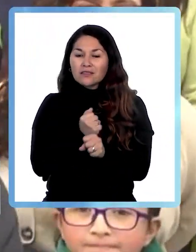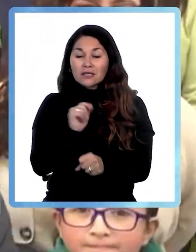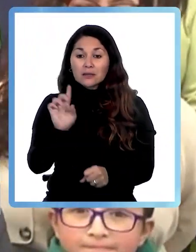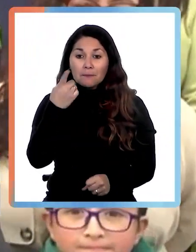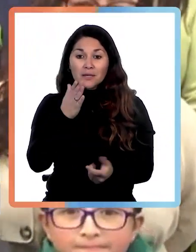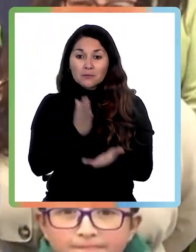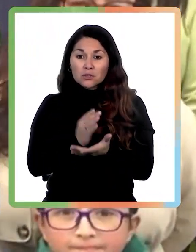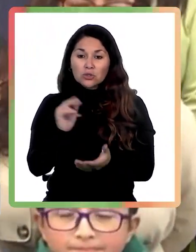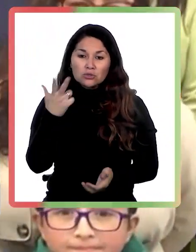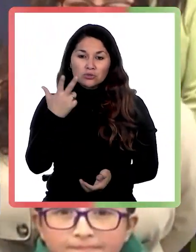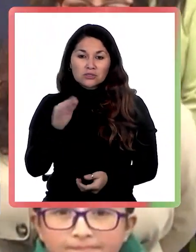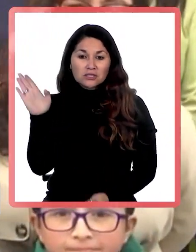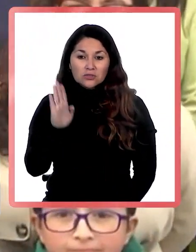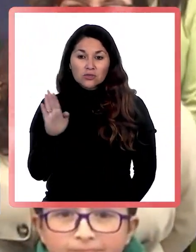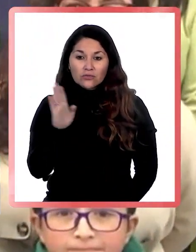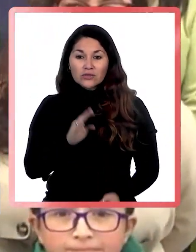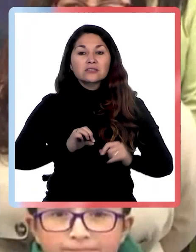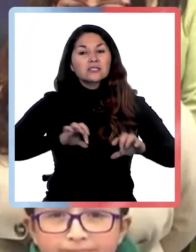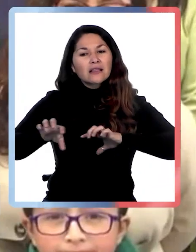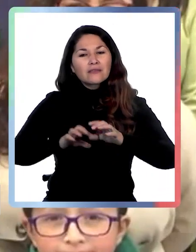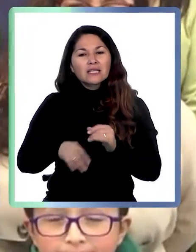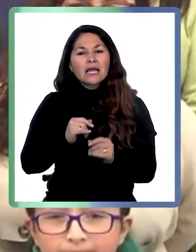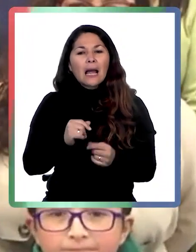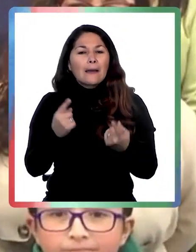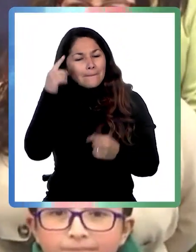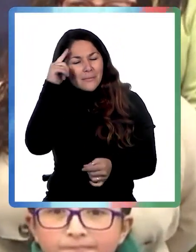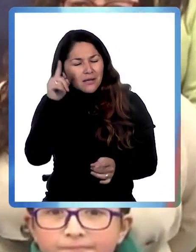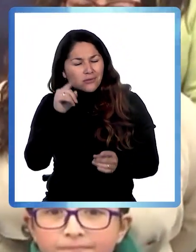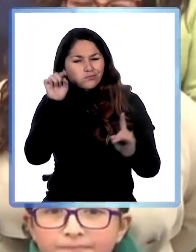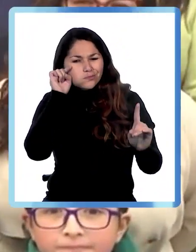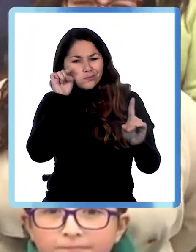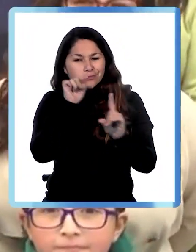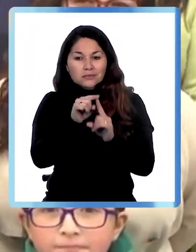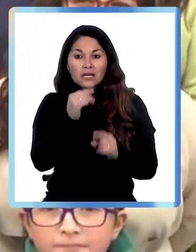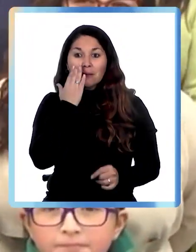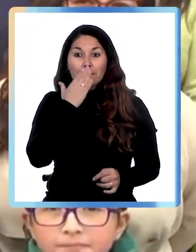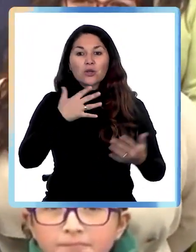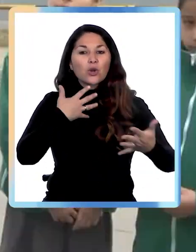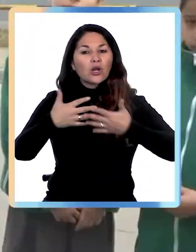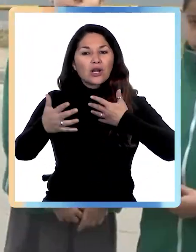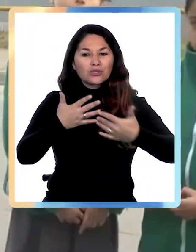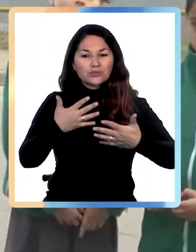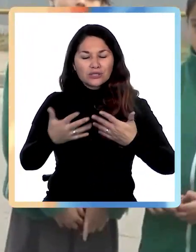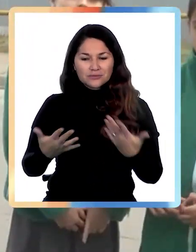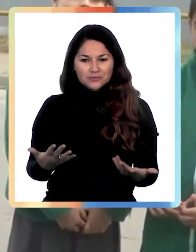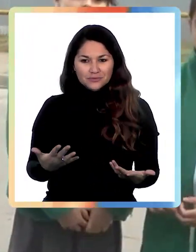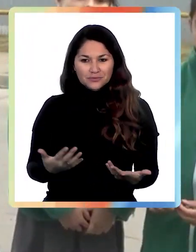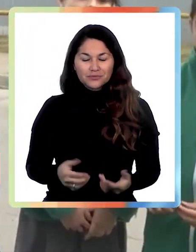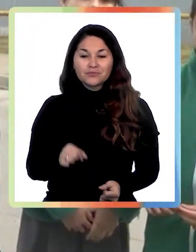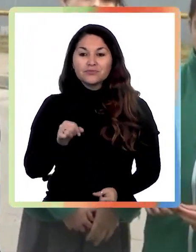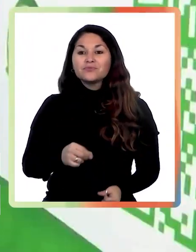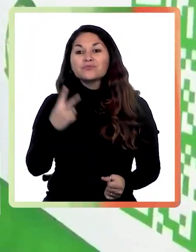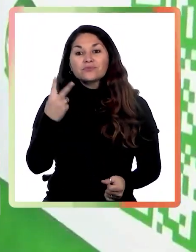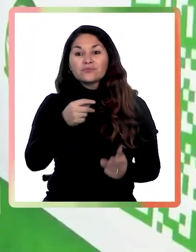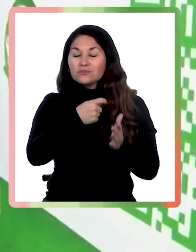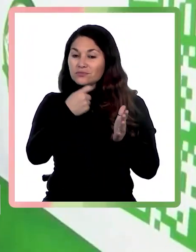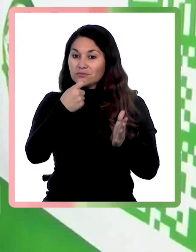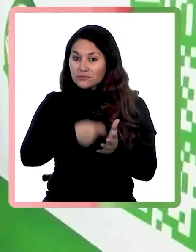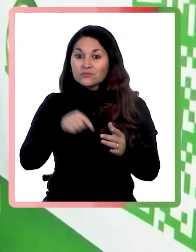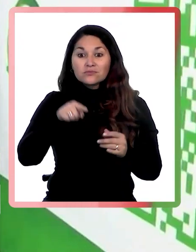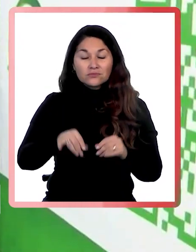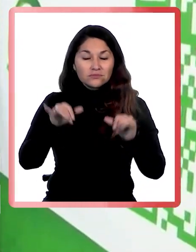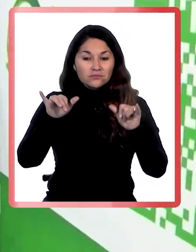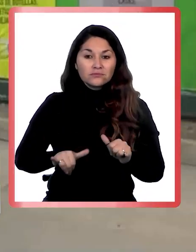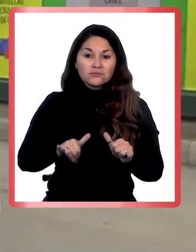hasta octavo en general tenemos muchas actividades tendientes a mejorar el entorno a cuidar el medio ambiente durante dos meses en este lugar la